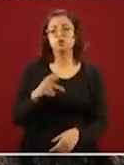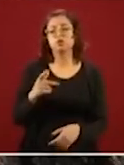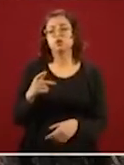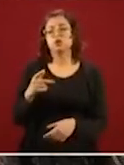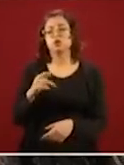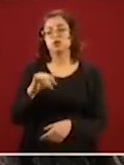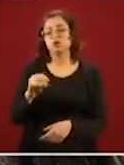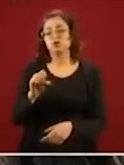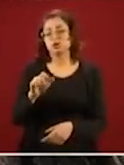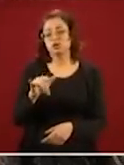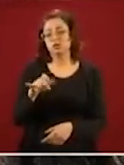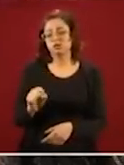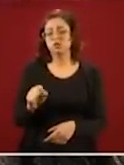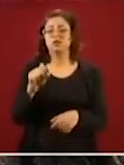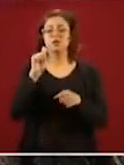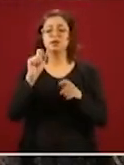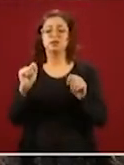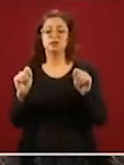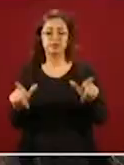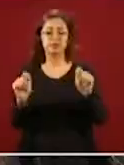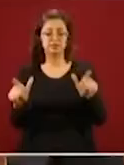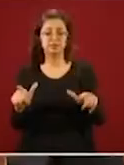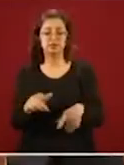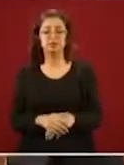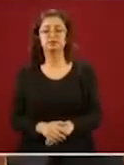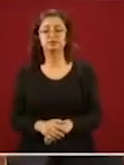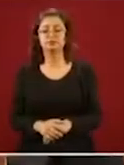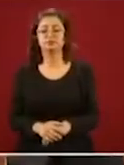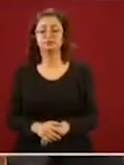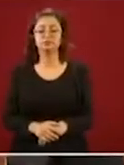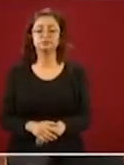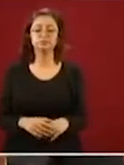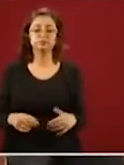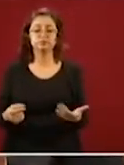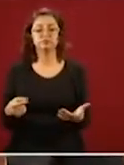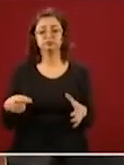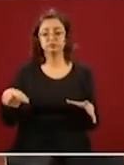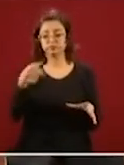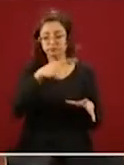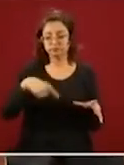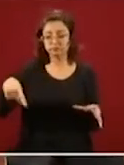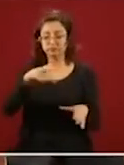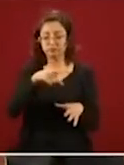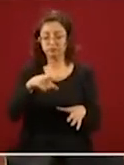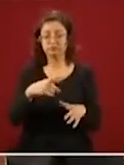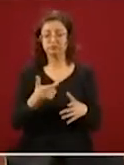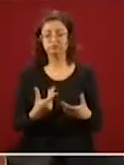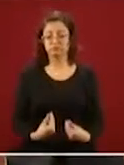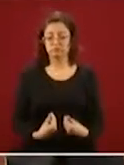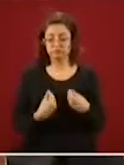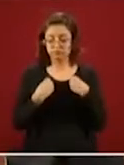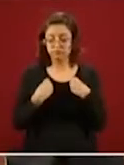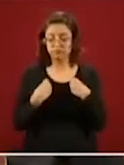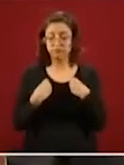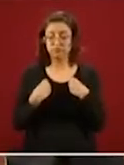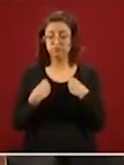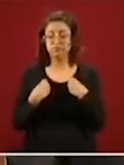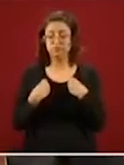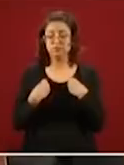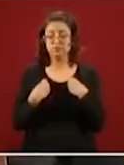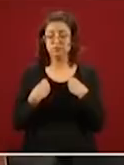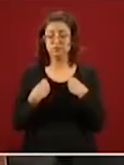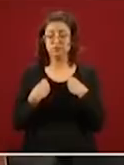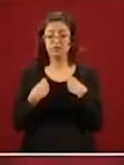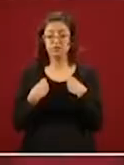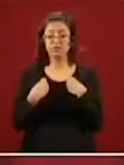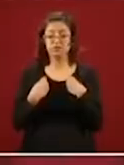que ninguno de ellos, salvo un caso de aquí en la Ciudad de México, ninguno de ellos radicaba o radica